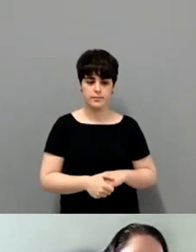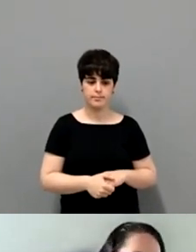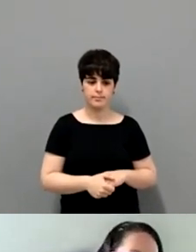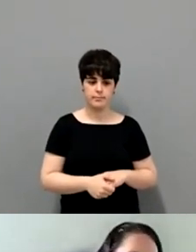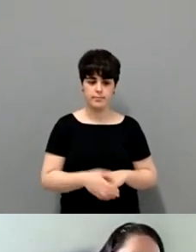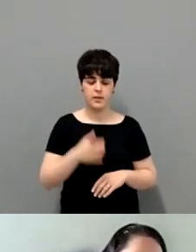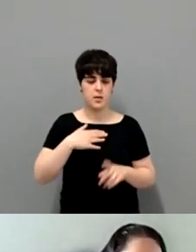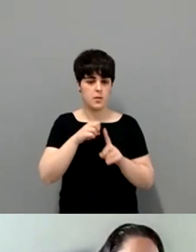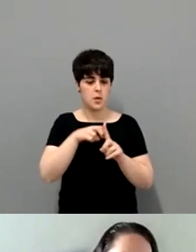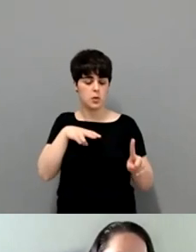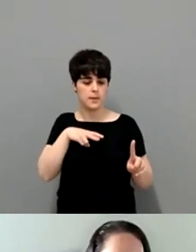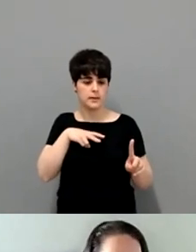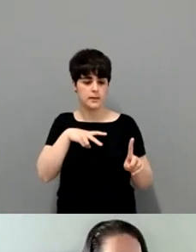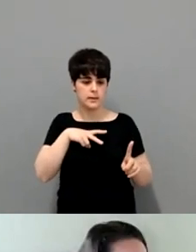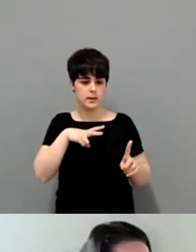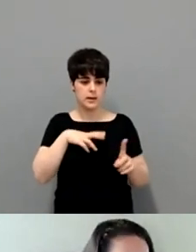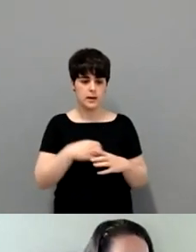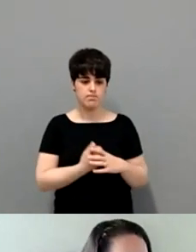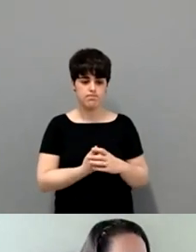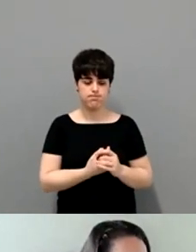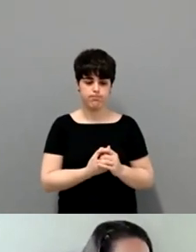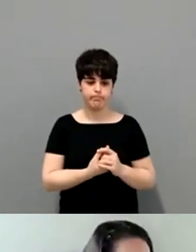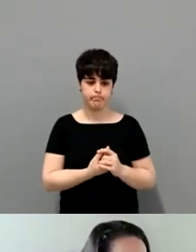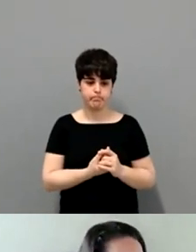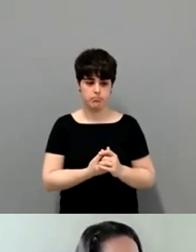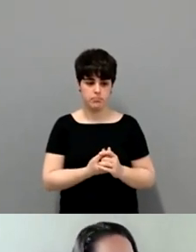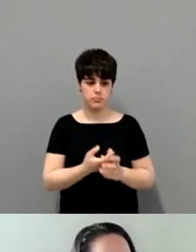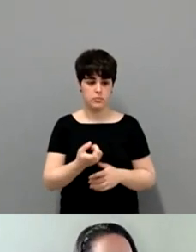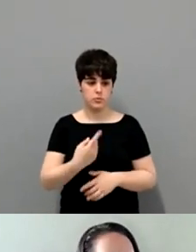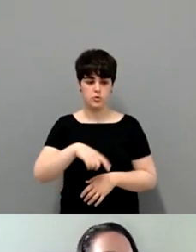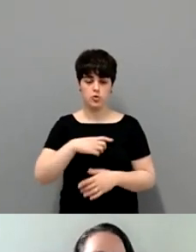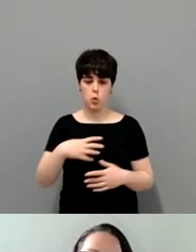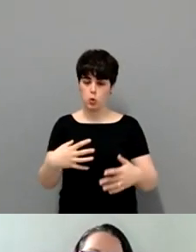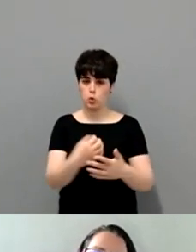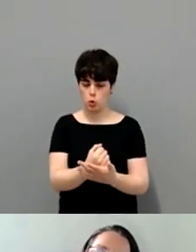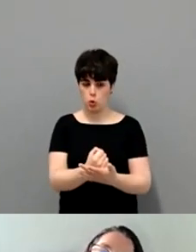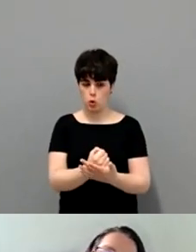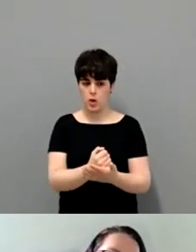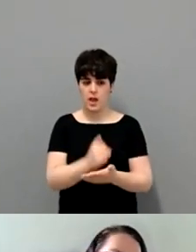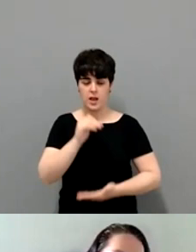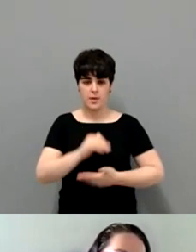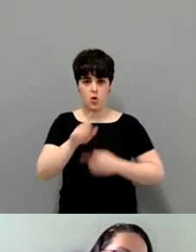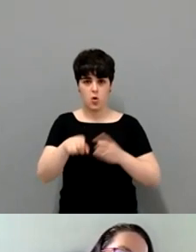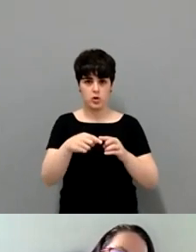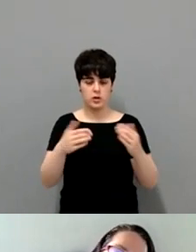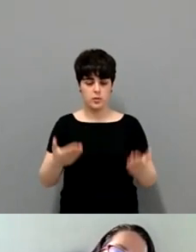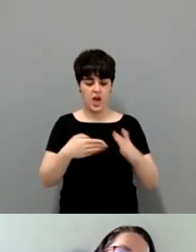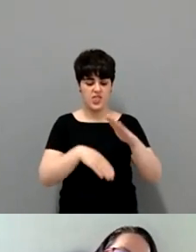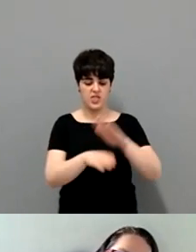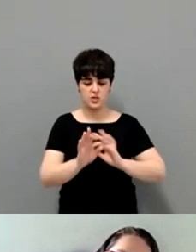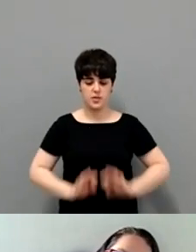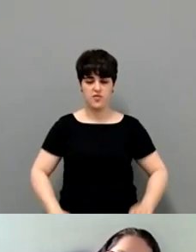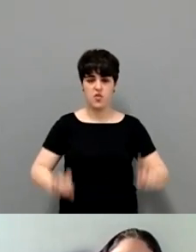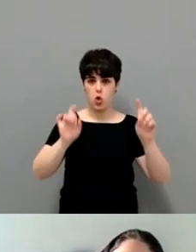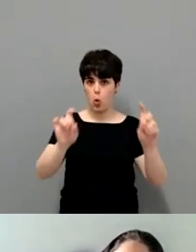Desde mi punto de vista, no todos tenemos la capacidad para acceder a la